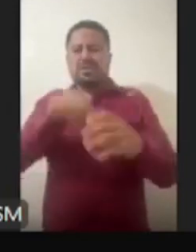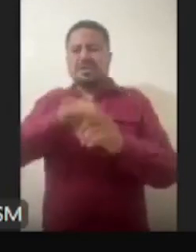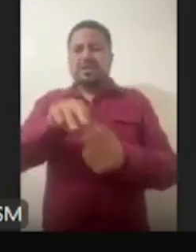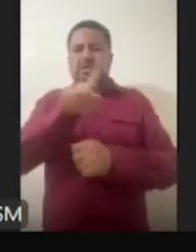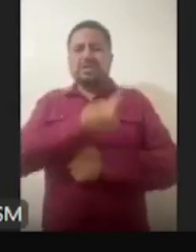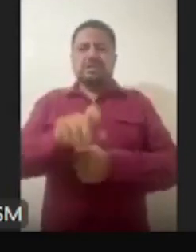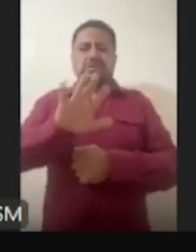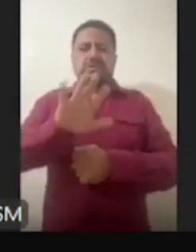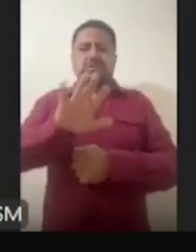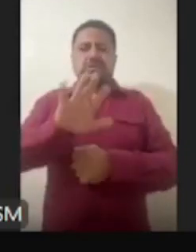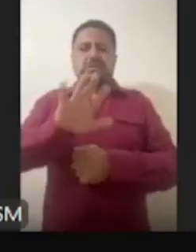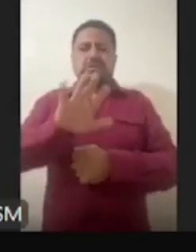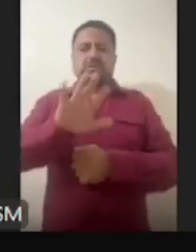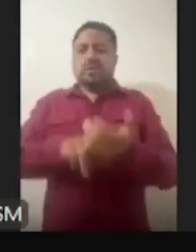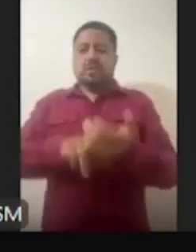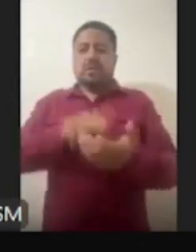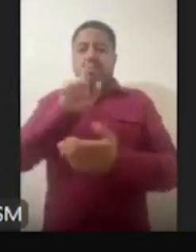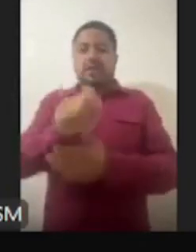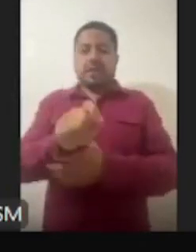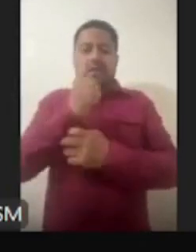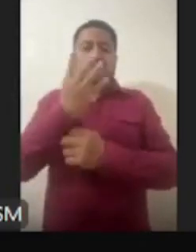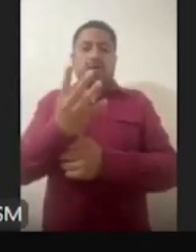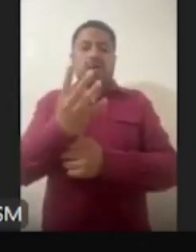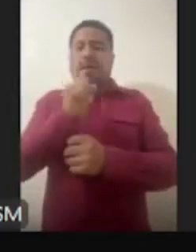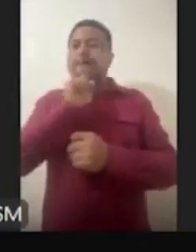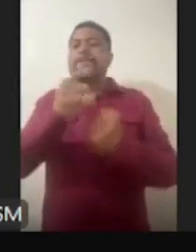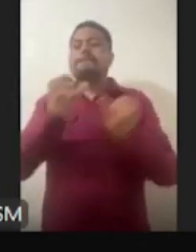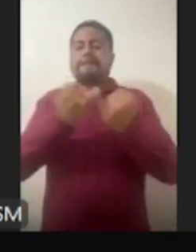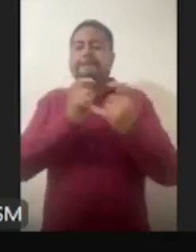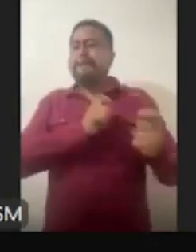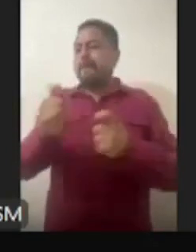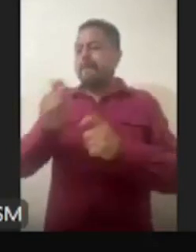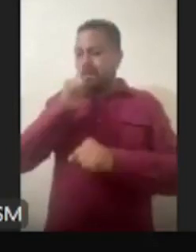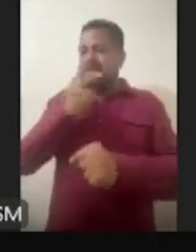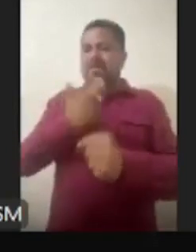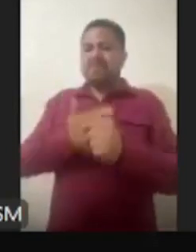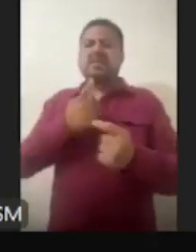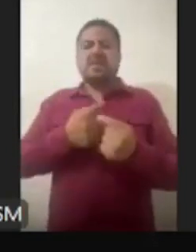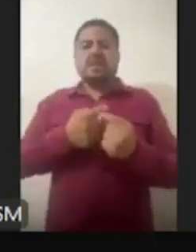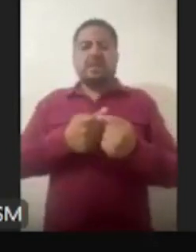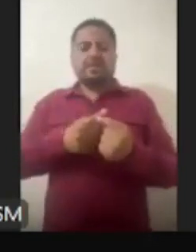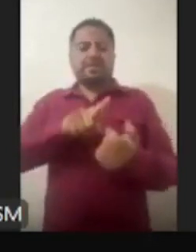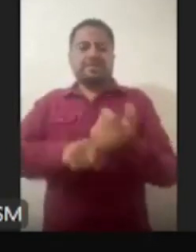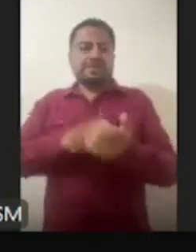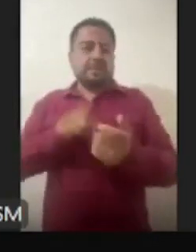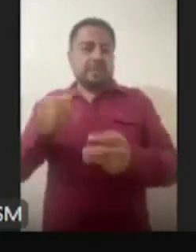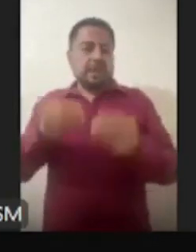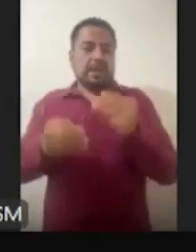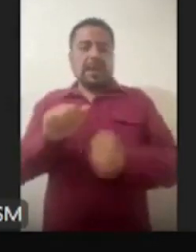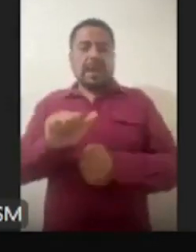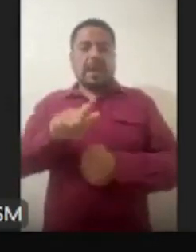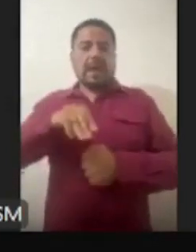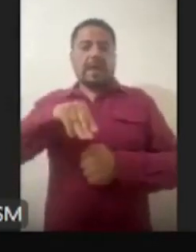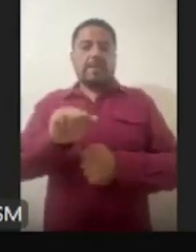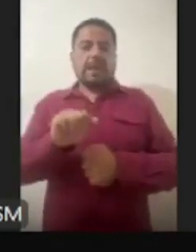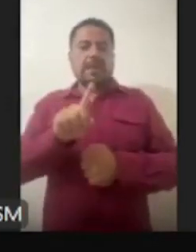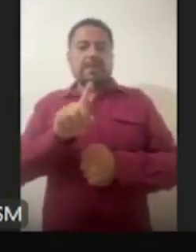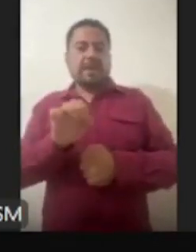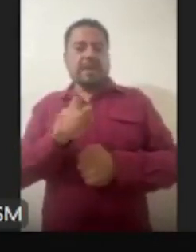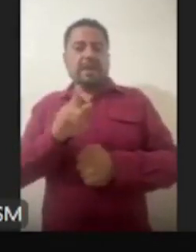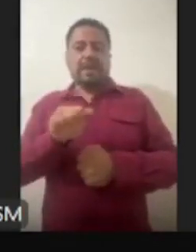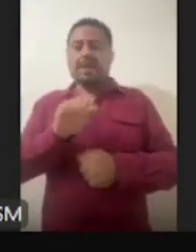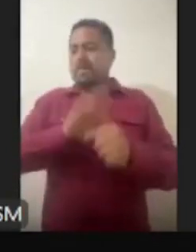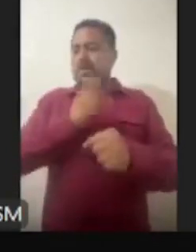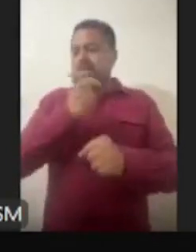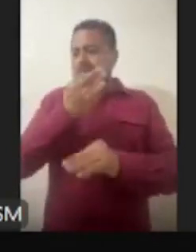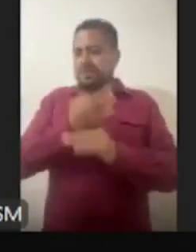del 2024, que también fue turnado a la ponencia a cargo de la magistrada Almadelia Eugenio Alcaraz. Por lo tanto, le solicito, secretario,